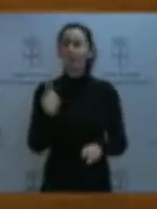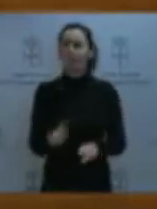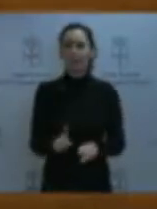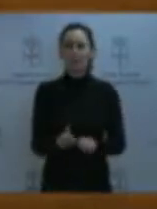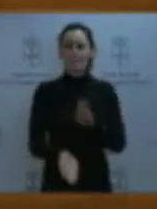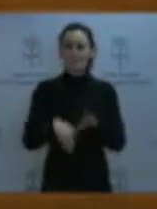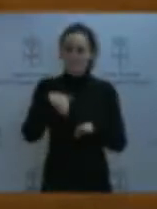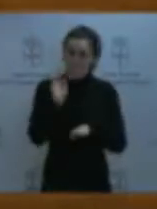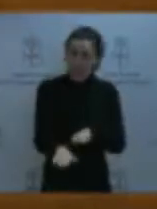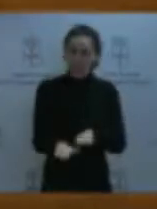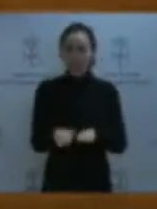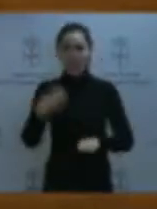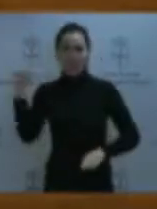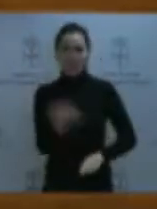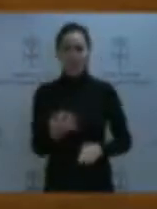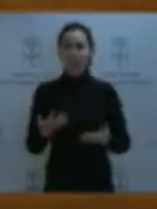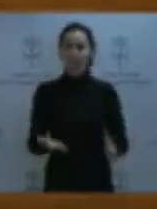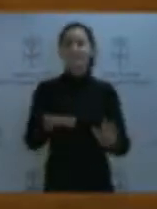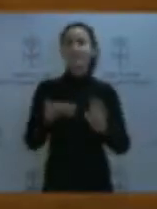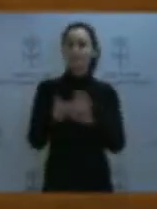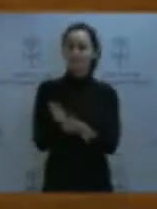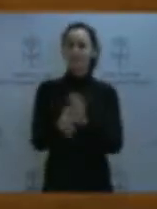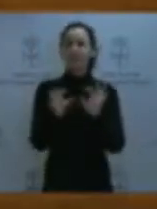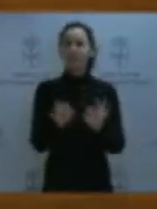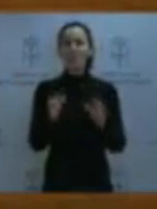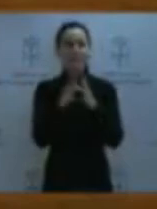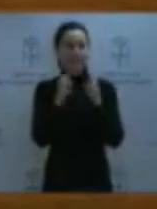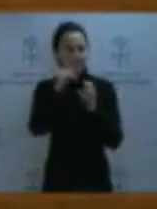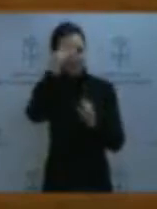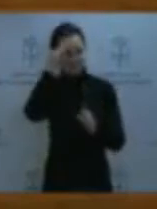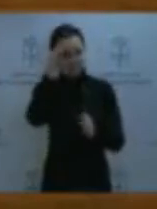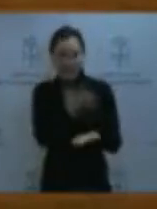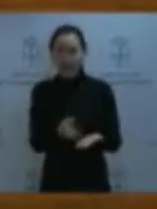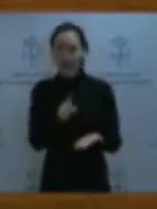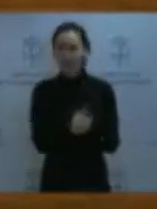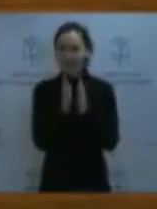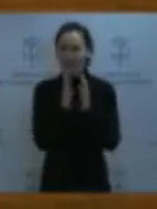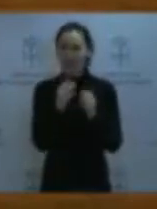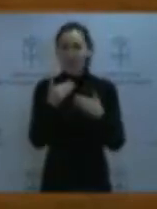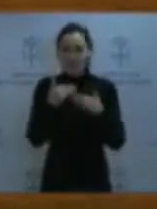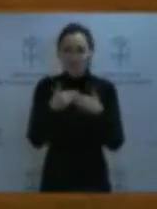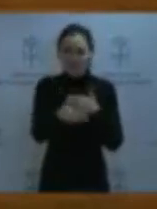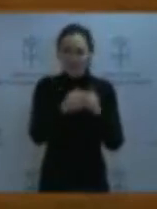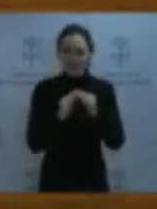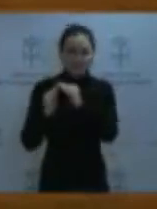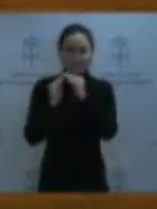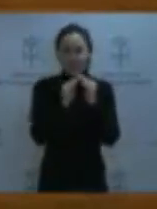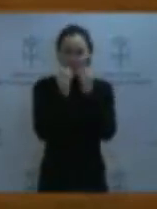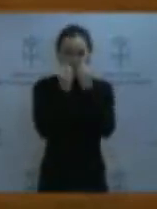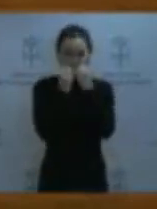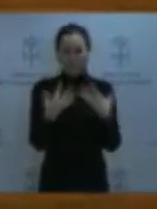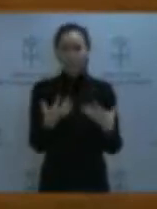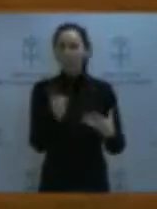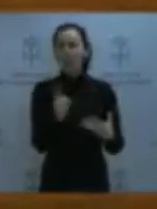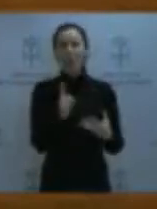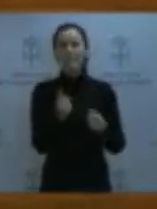hacia adelante. Es así como se recupera la ilusión y la convicción en que es posible un horizonte común que no dependa del dinero que